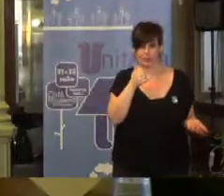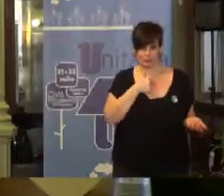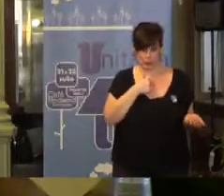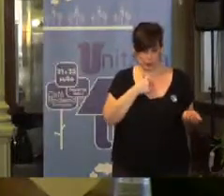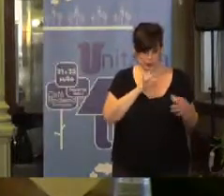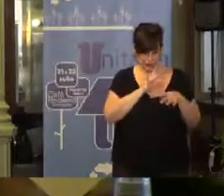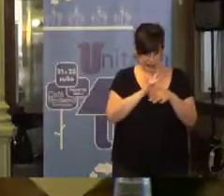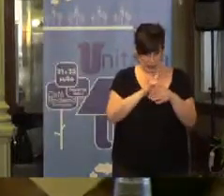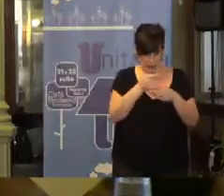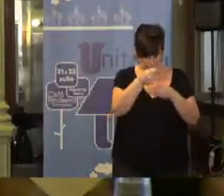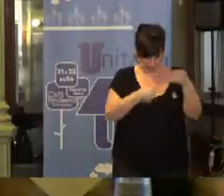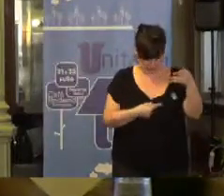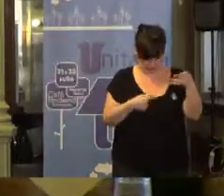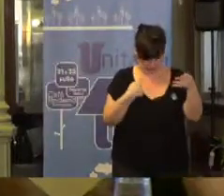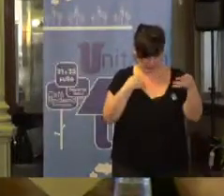está.